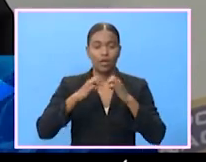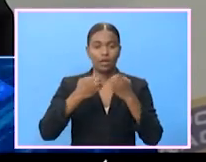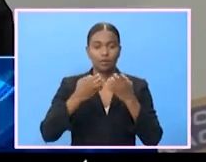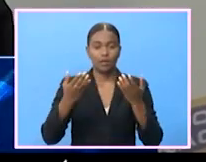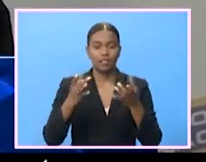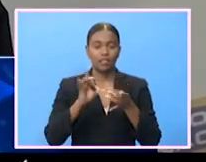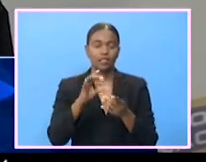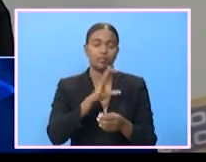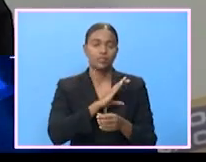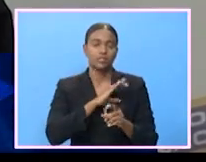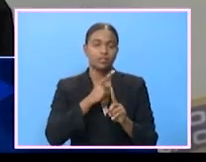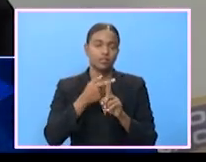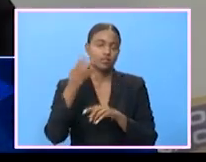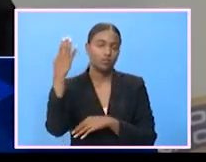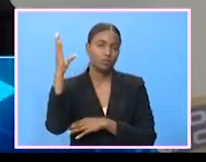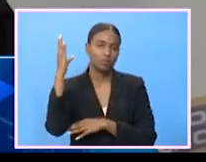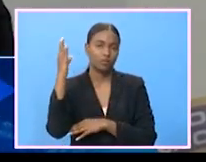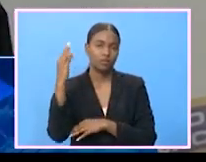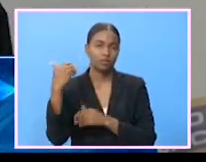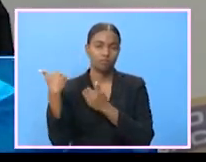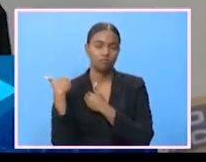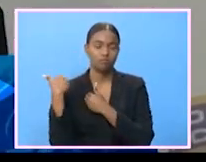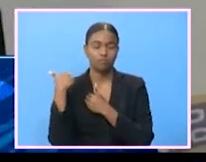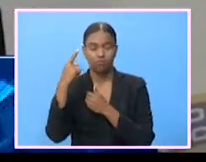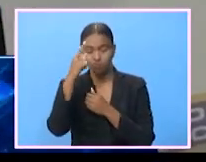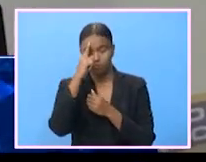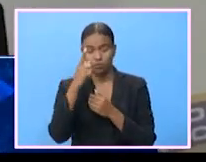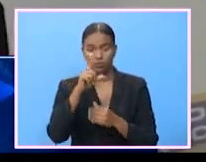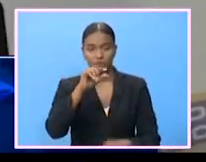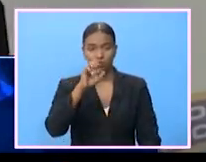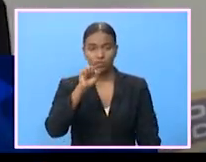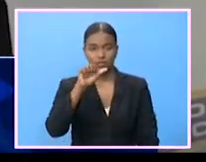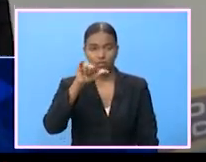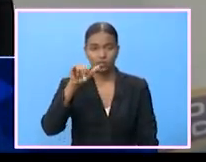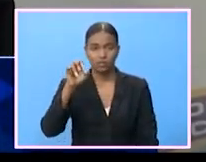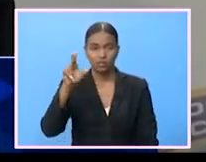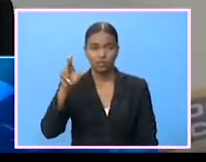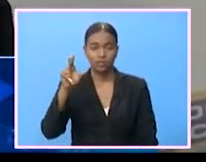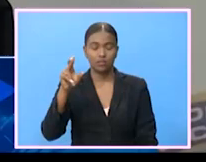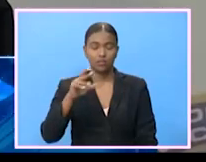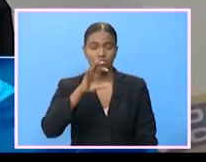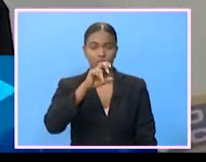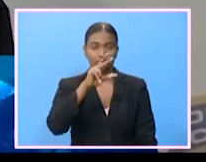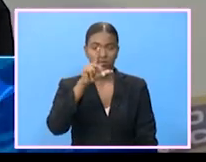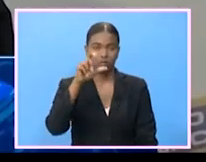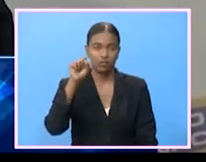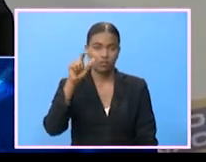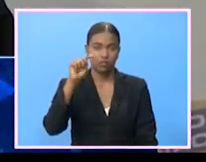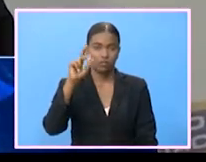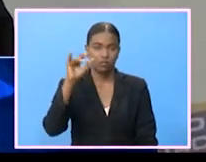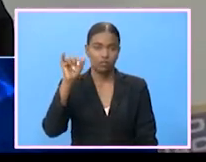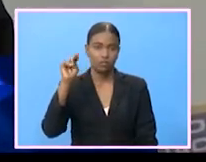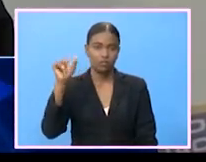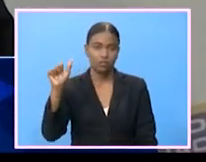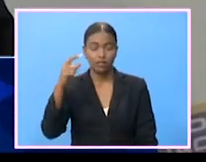de la Policía de Colombia encabezada por el brigadier general Carlos Triana para